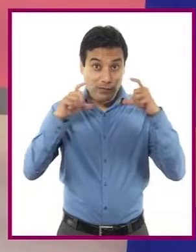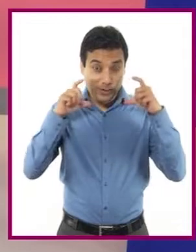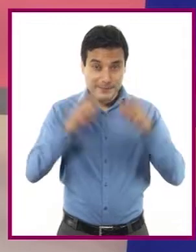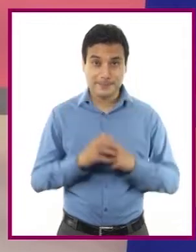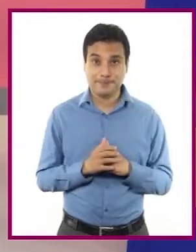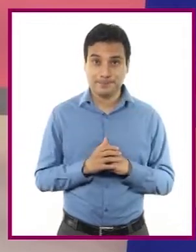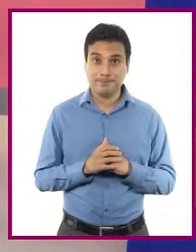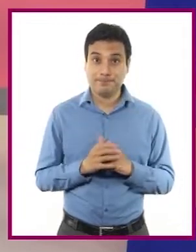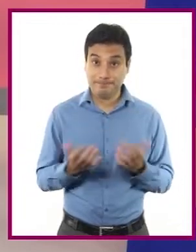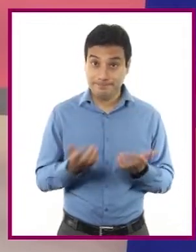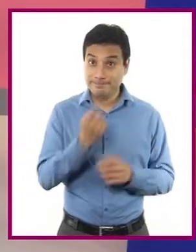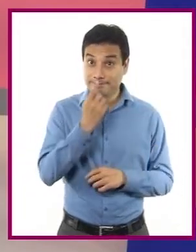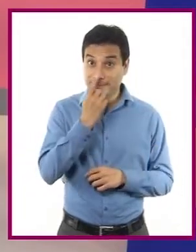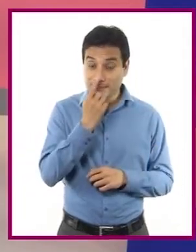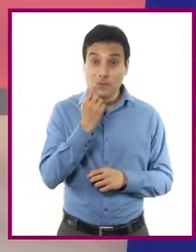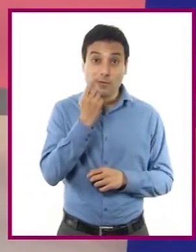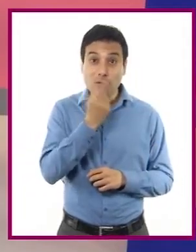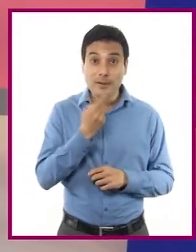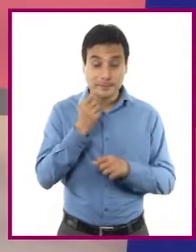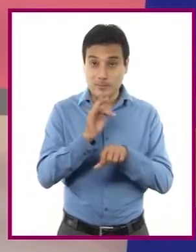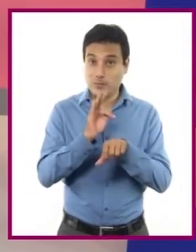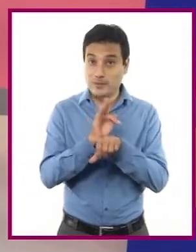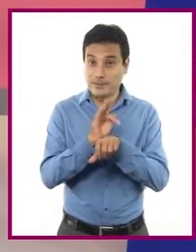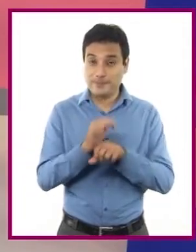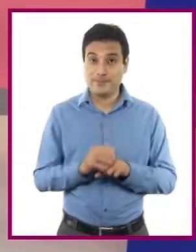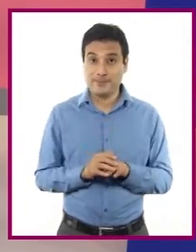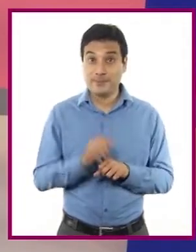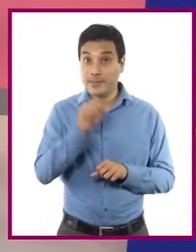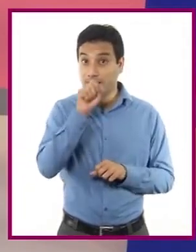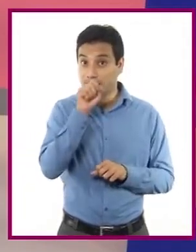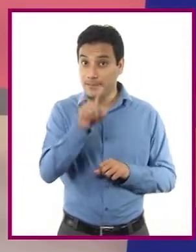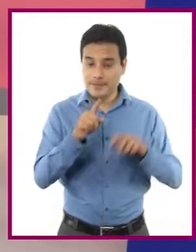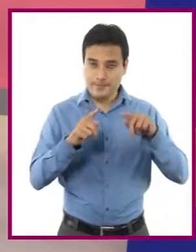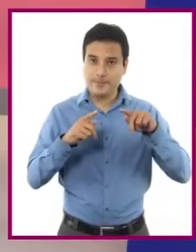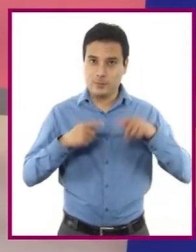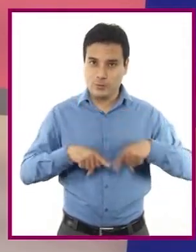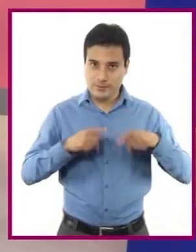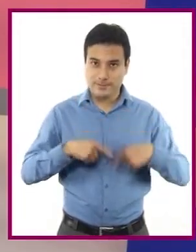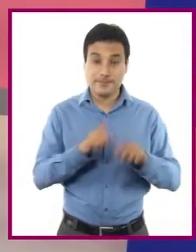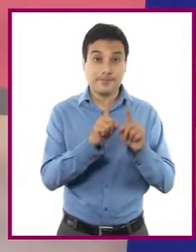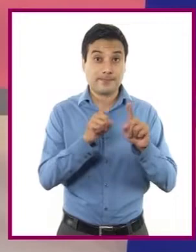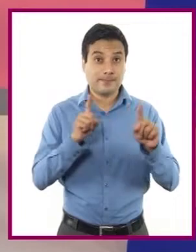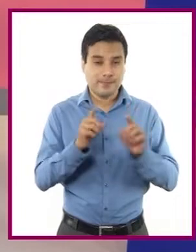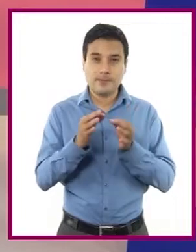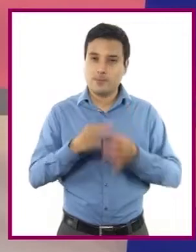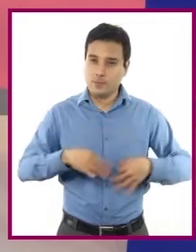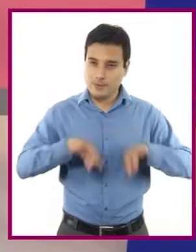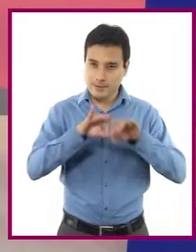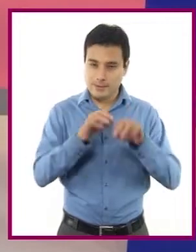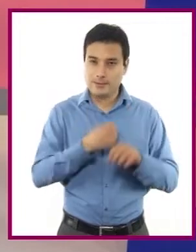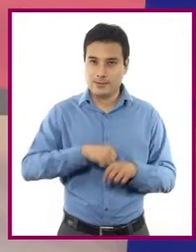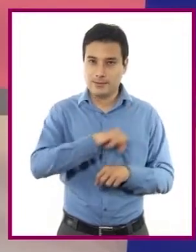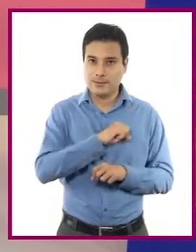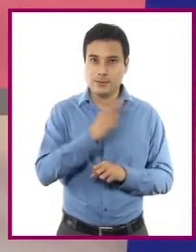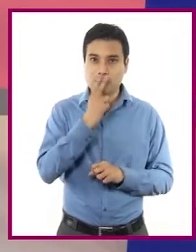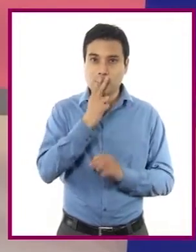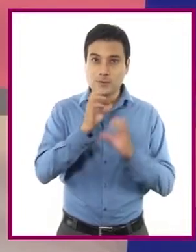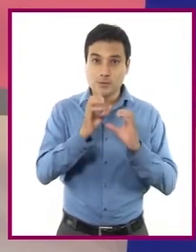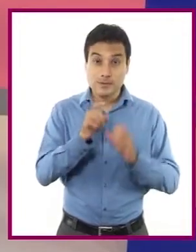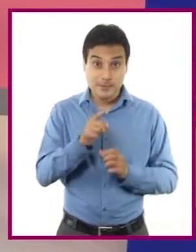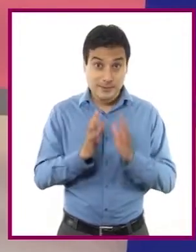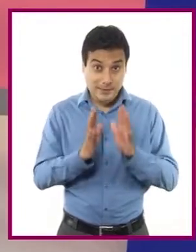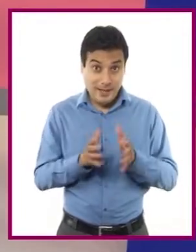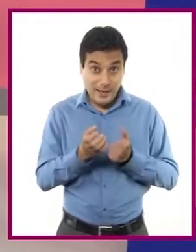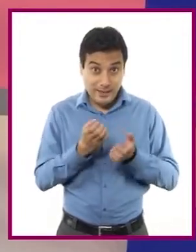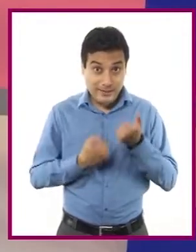de forma que proteja nariz y boca, y guardar y pedir la sana distancia. La salud es lo primero. Además, ¿ya hicieron algo de